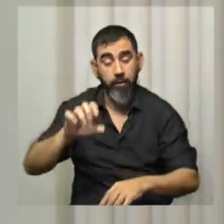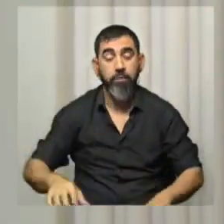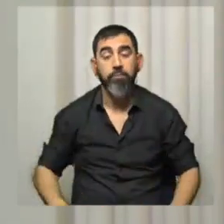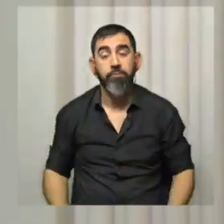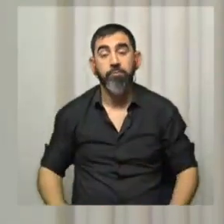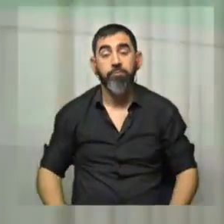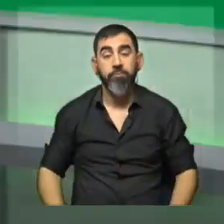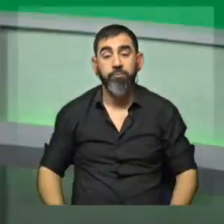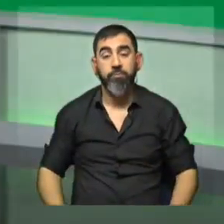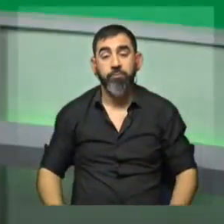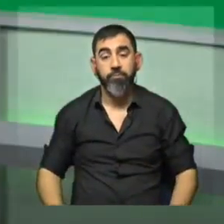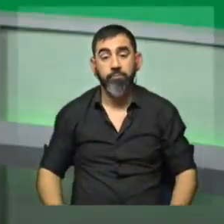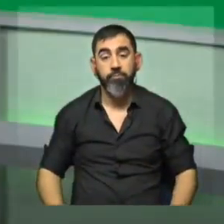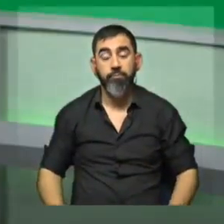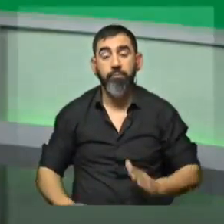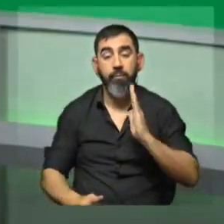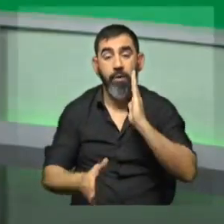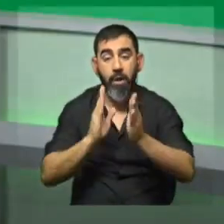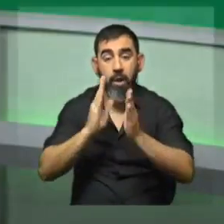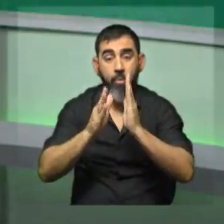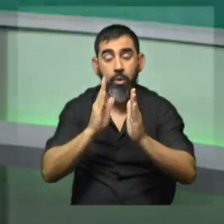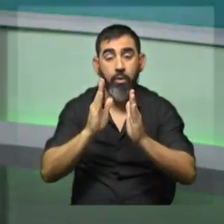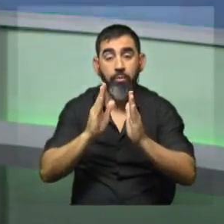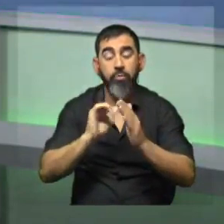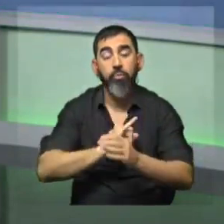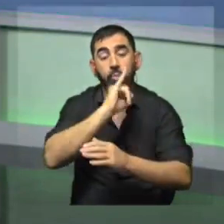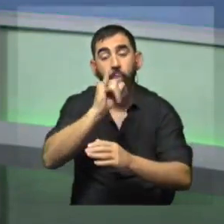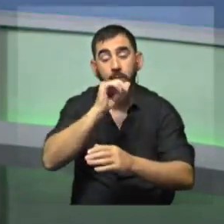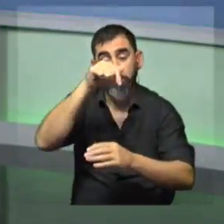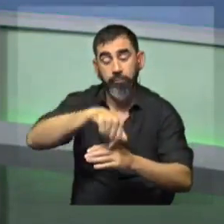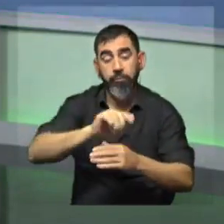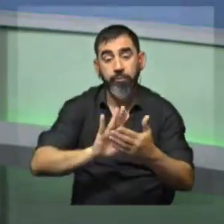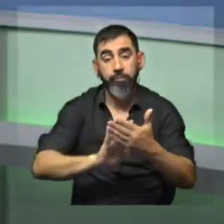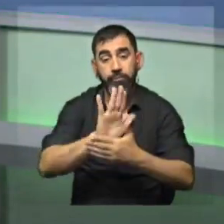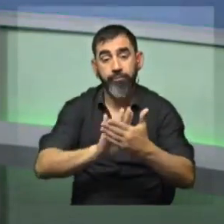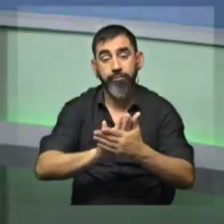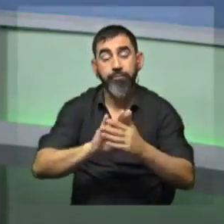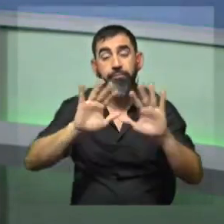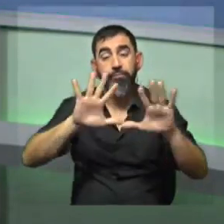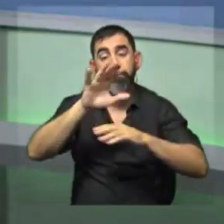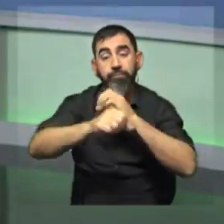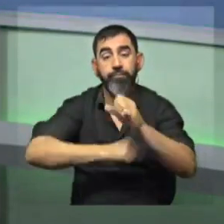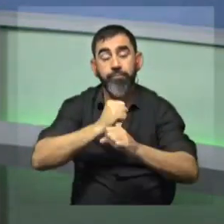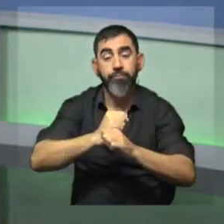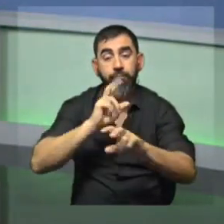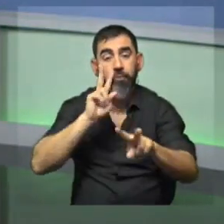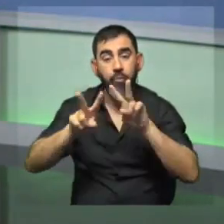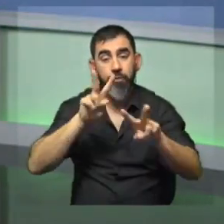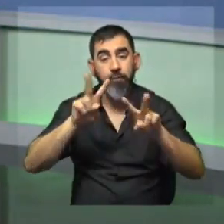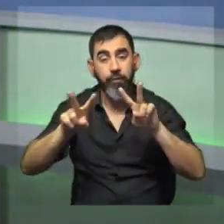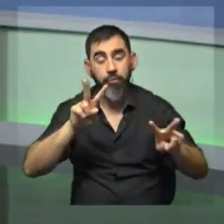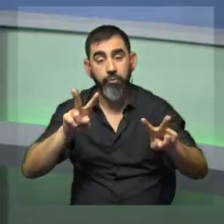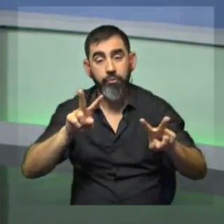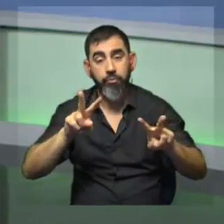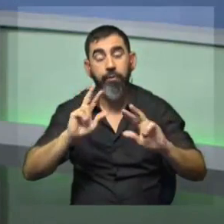misiva. El abogado Pablo Chargonia repasó esta mañana aquí en MBD Noticias los 10 años del Observatorio Luz Ibarburu